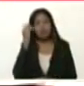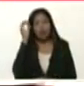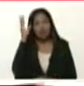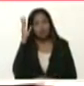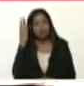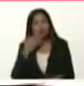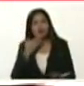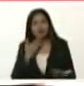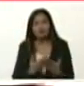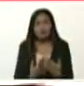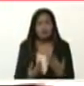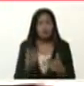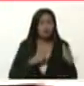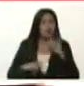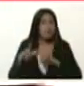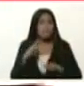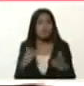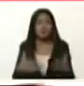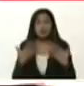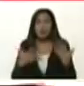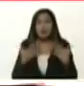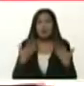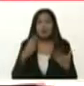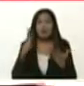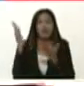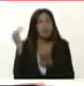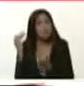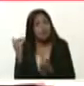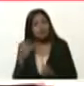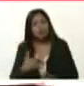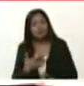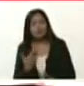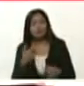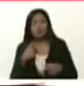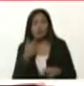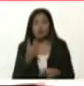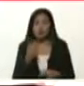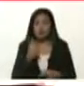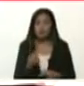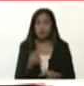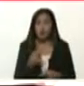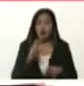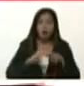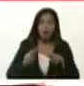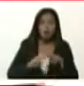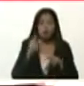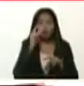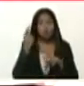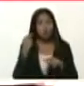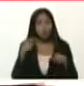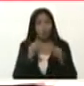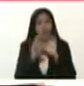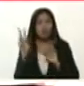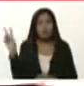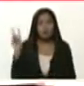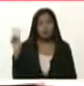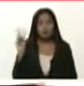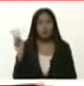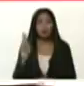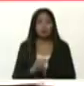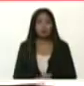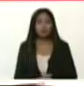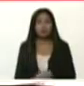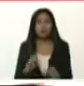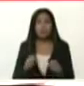su agradecimiento, su amor, su alegría y su esperanza. Y desde aquí le digo a los niños y niñas de Venezuela que